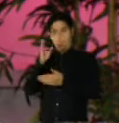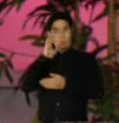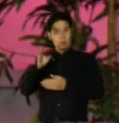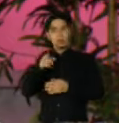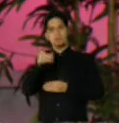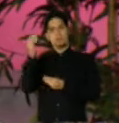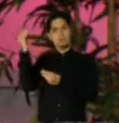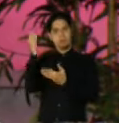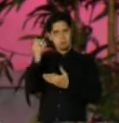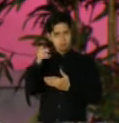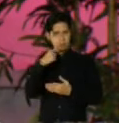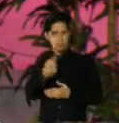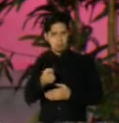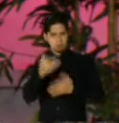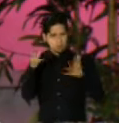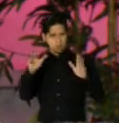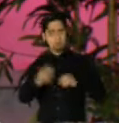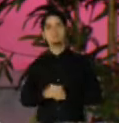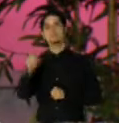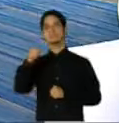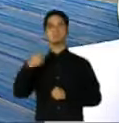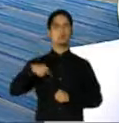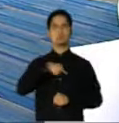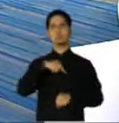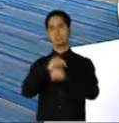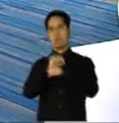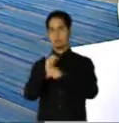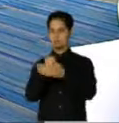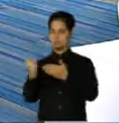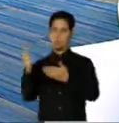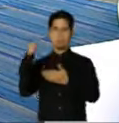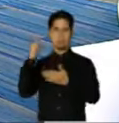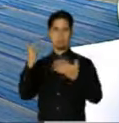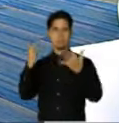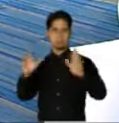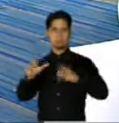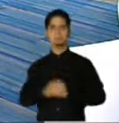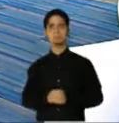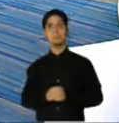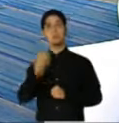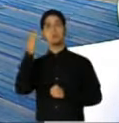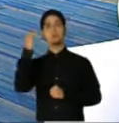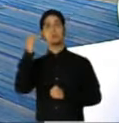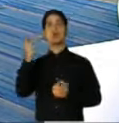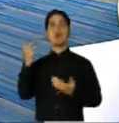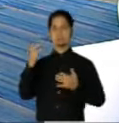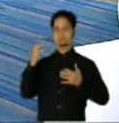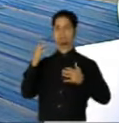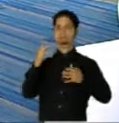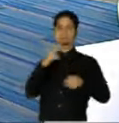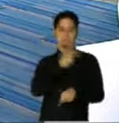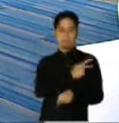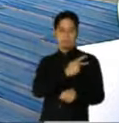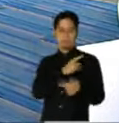llegado esa información? ¿Qué se va a hacer? Eso lo manejamos la semana pasada. Eso tan pronto llego lo manejamos, particularmente porque hay pacientes de lupus y